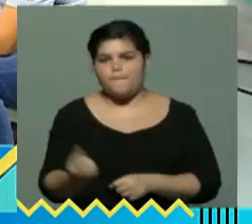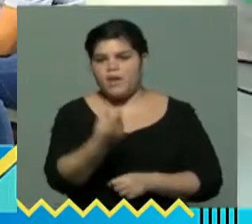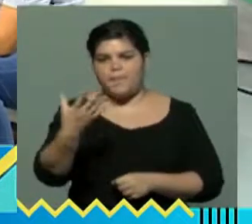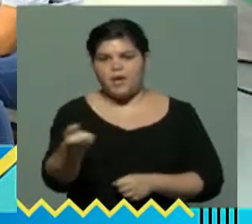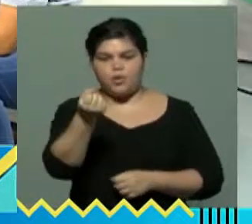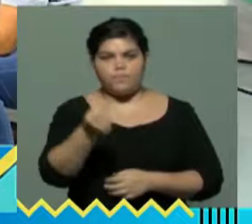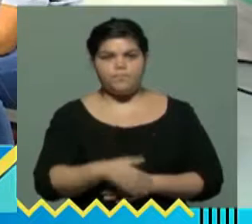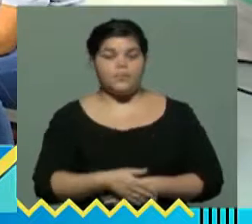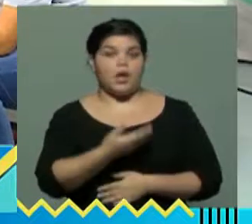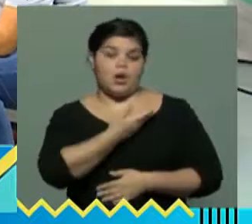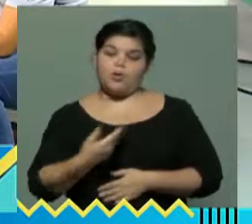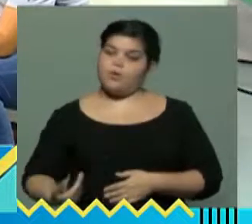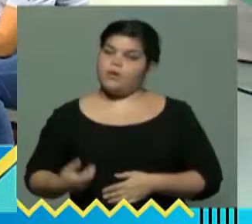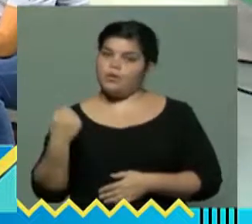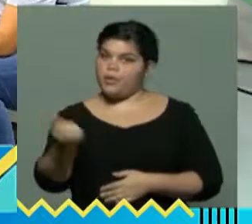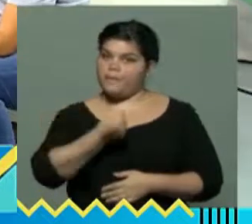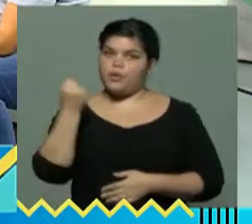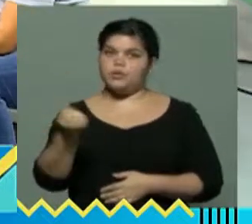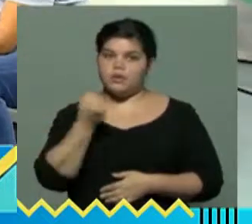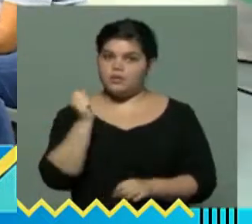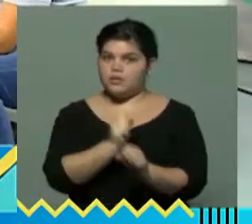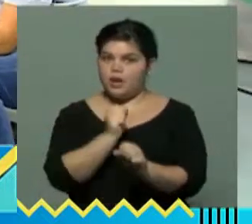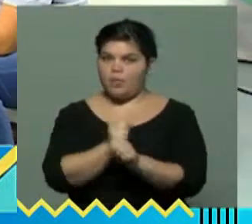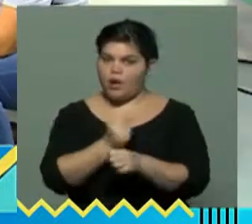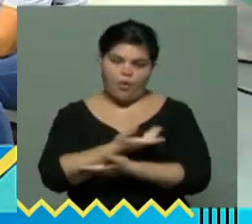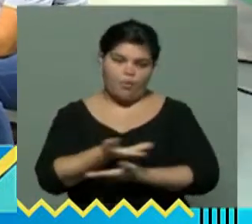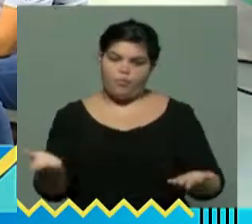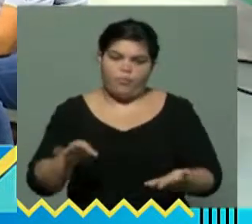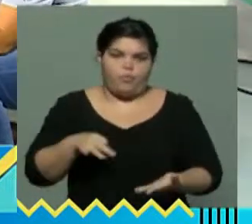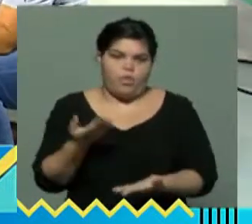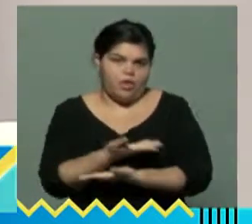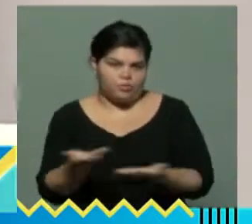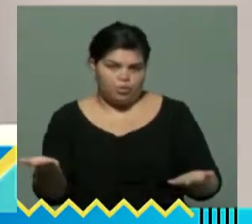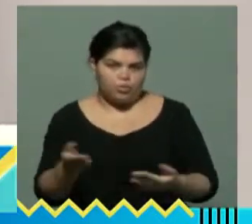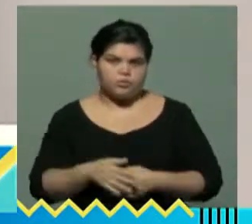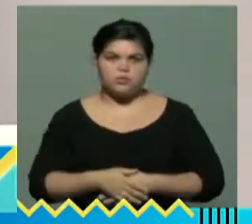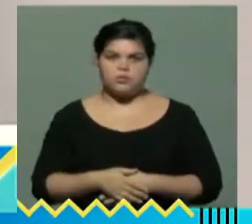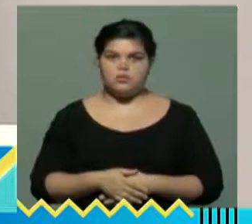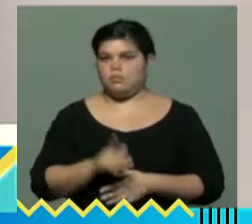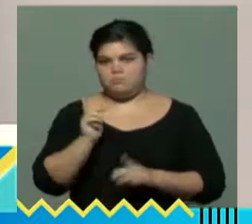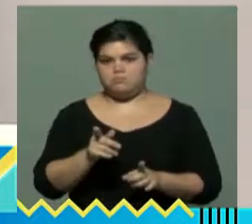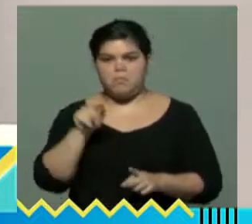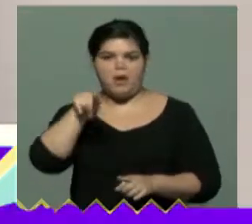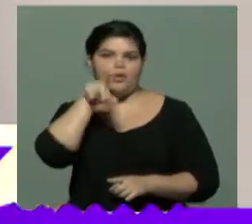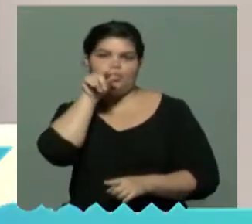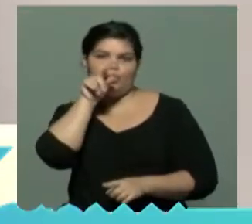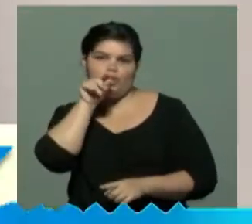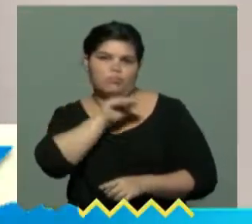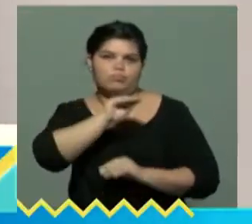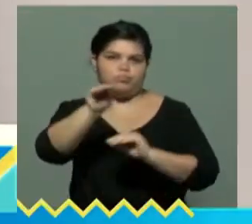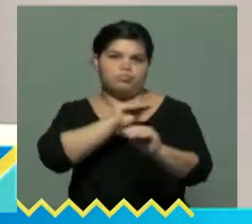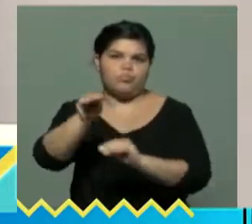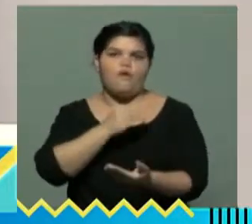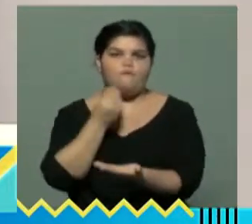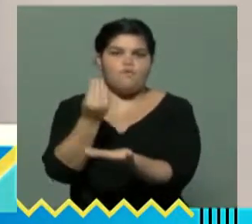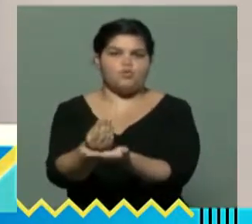Estado tiene un rol muy importante, en la vida de todos los ciudadanos. Como puedas ver, están en los tweets, ya que son de funcionarios,